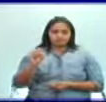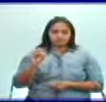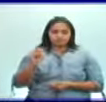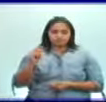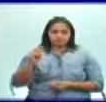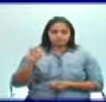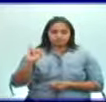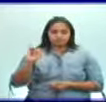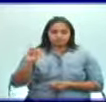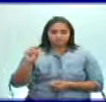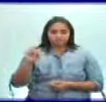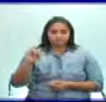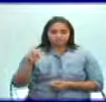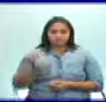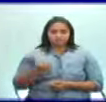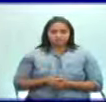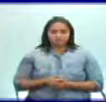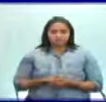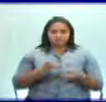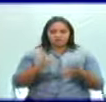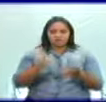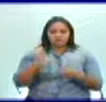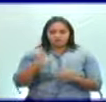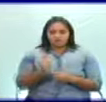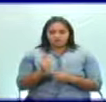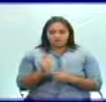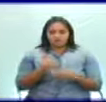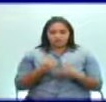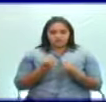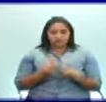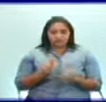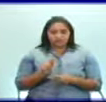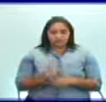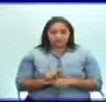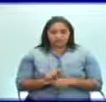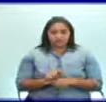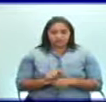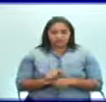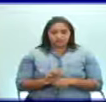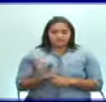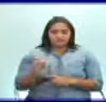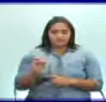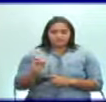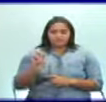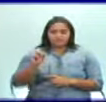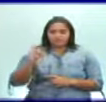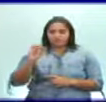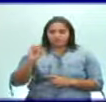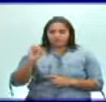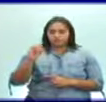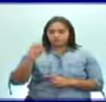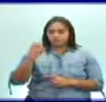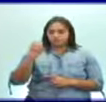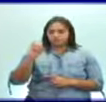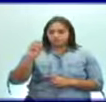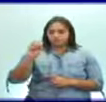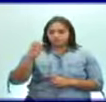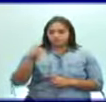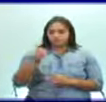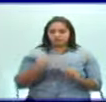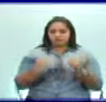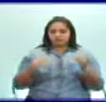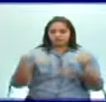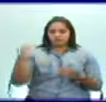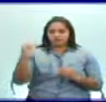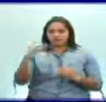A medida que usted le da valores de X, en este caso monótona creciente, a medida que aumentan los valores de X, aumentan los valores de Y,